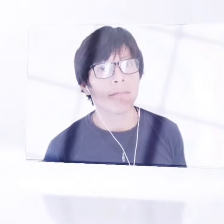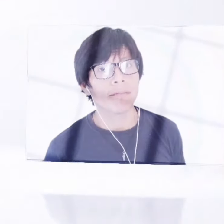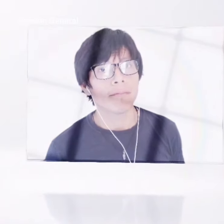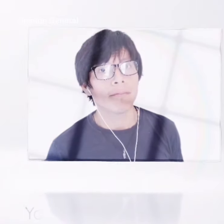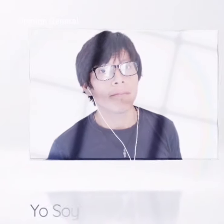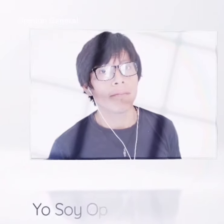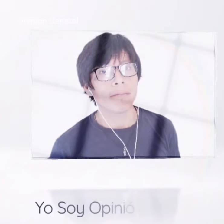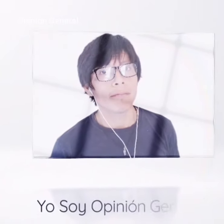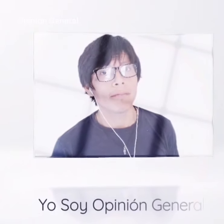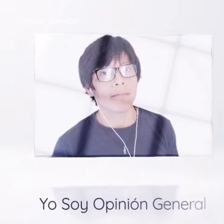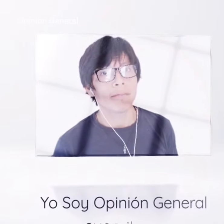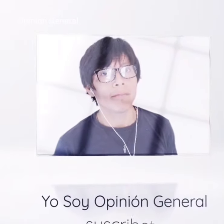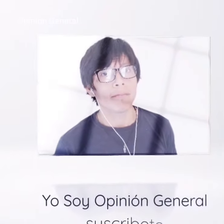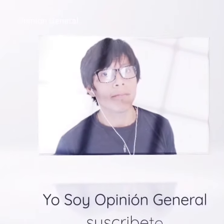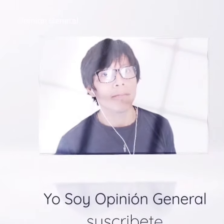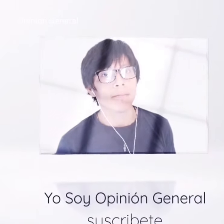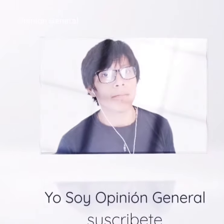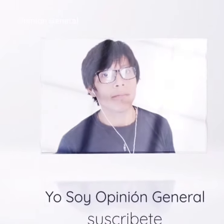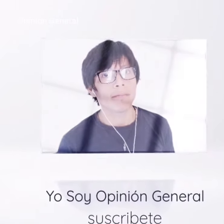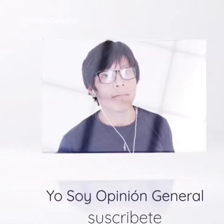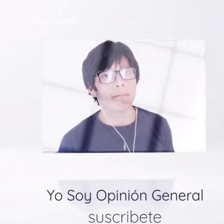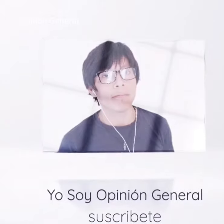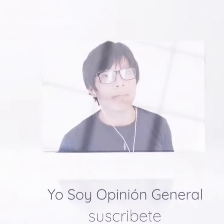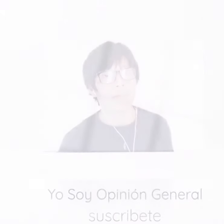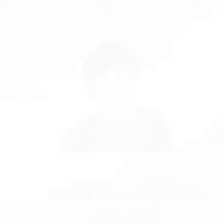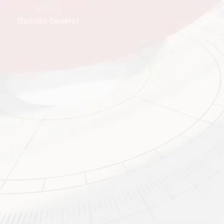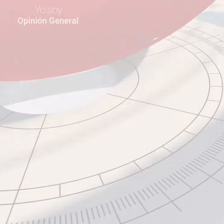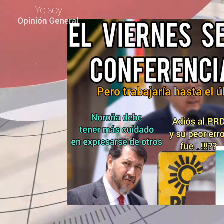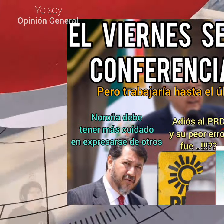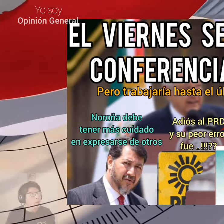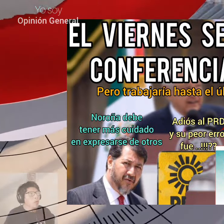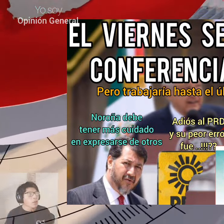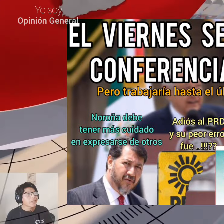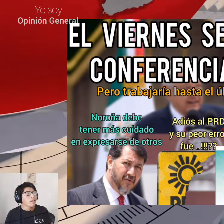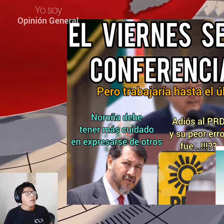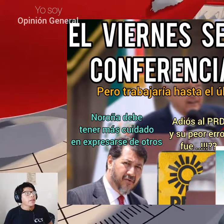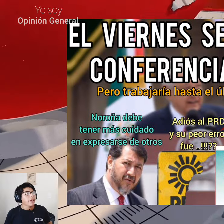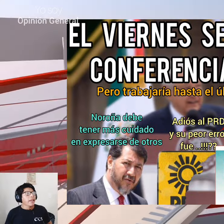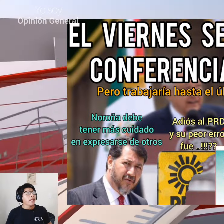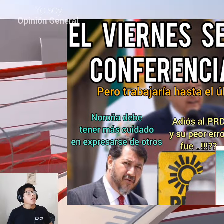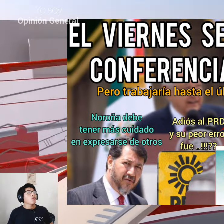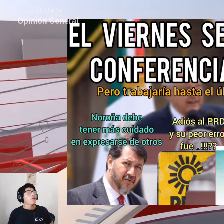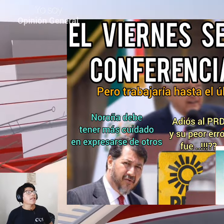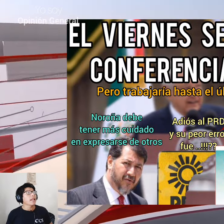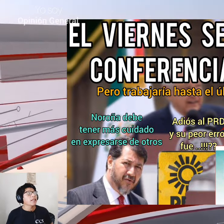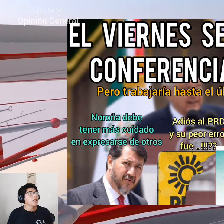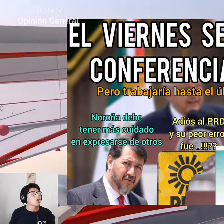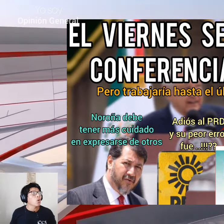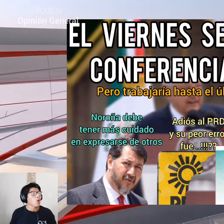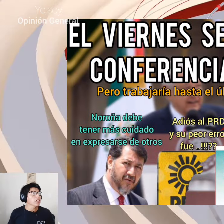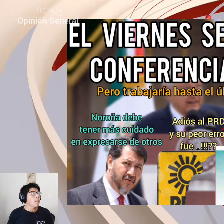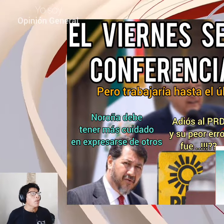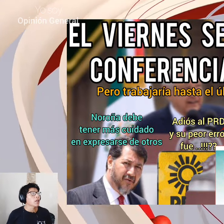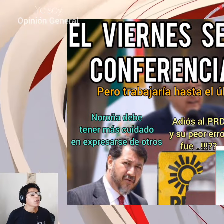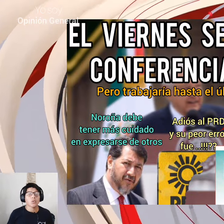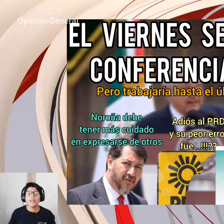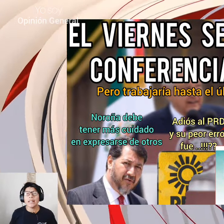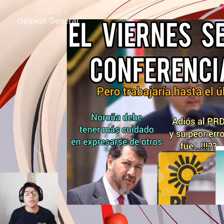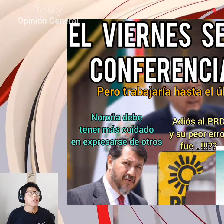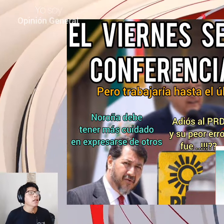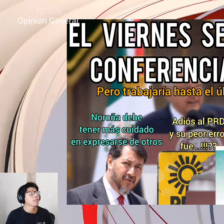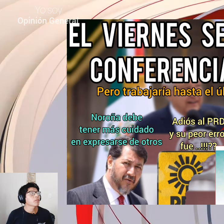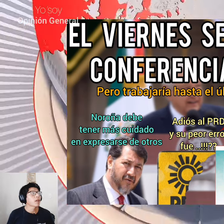decirle a los tecnócratas liberales, tengan para que aprendan. Vamos primero con el tema de Gerardo Fernández Noroña, porque